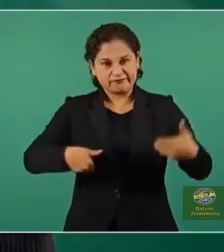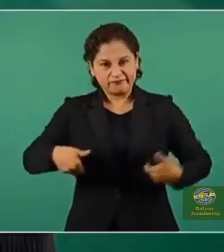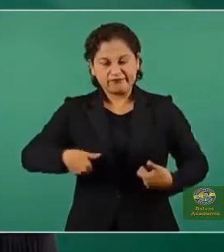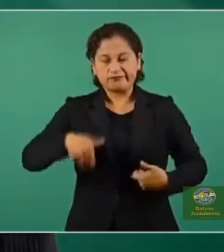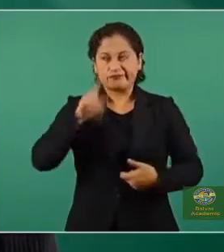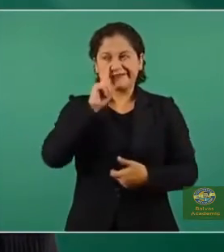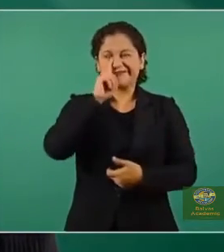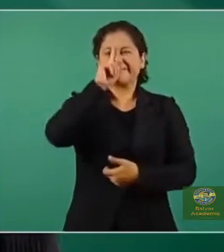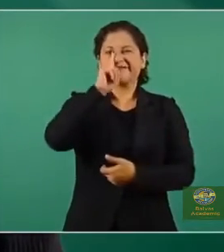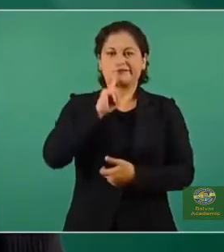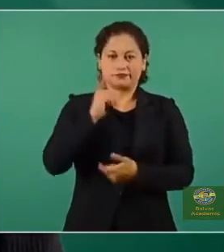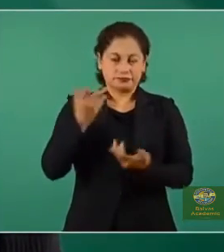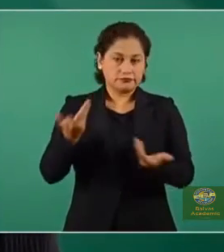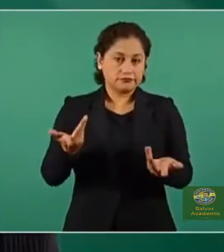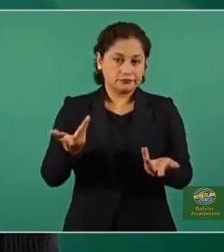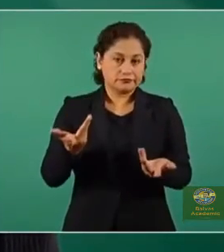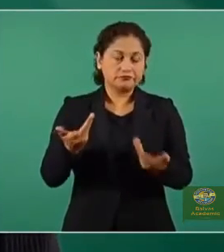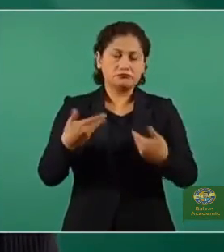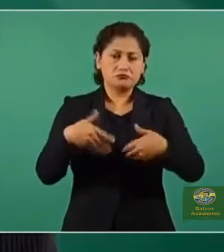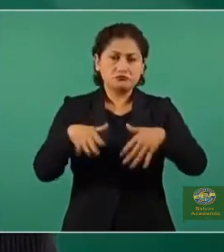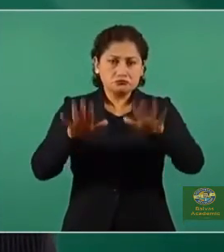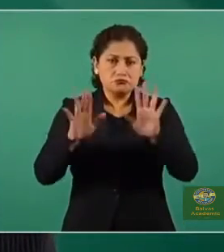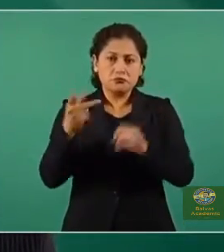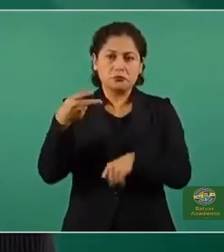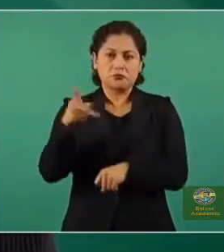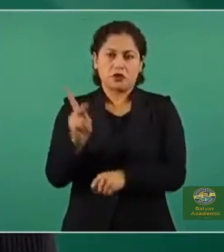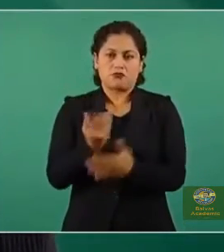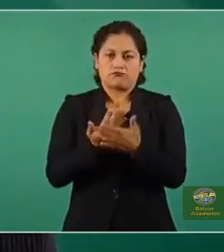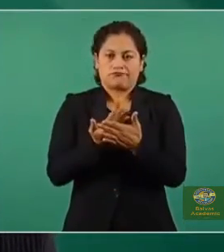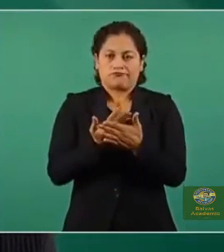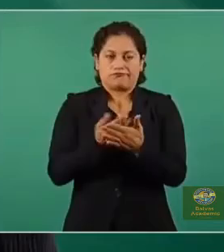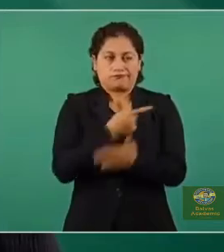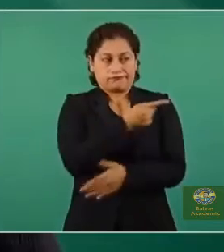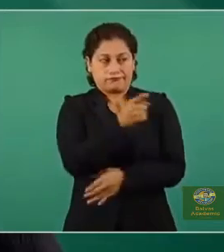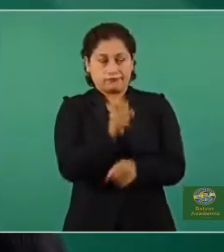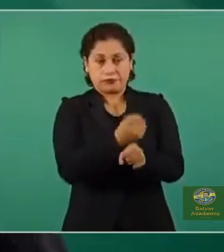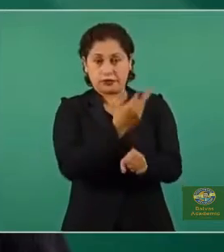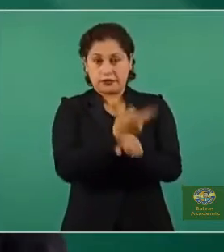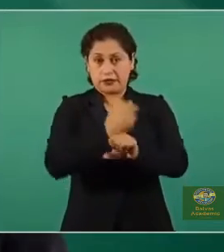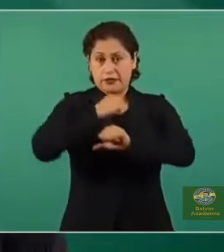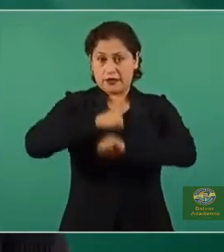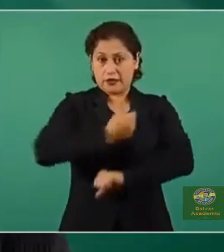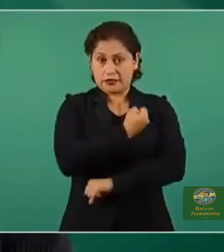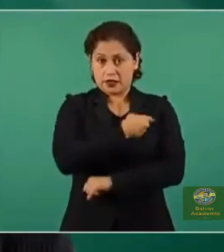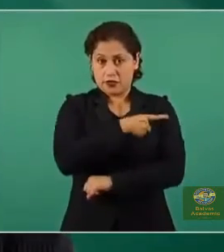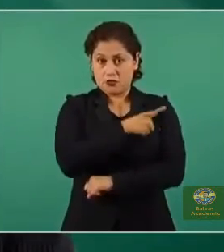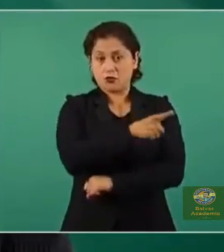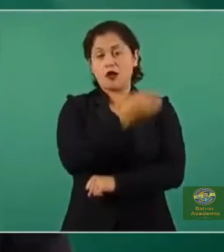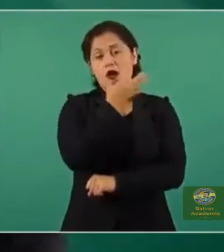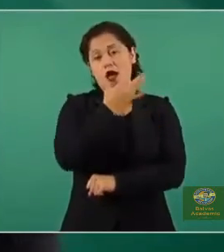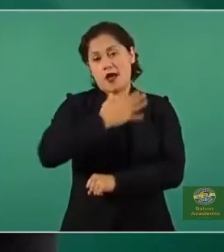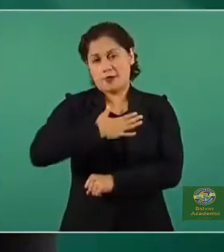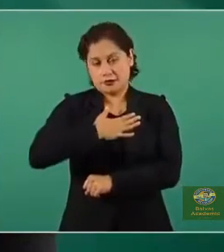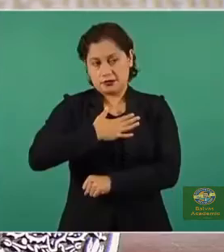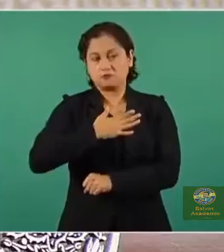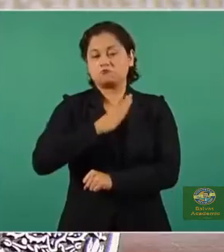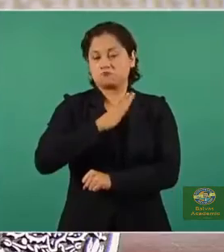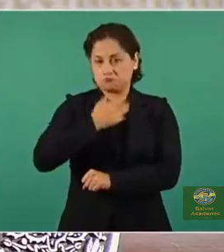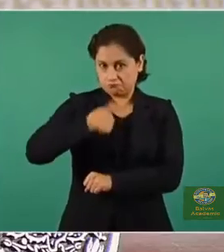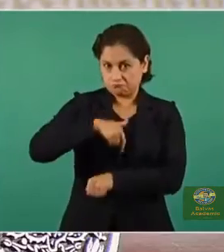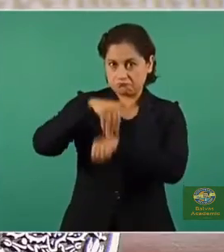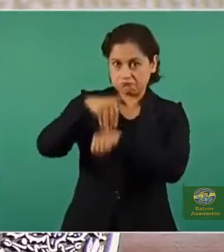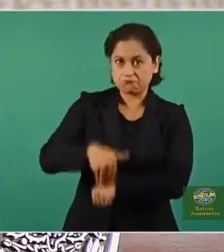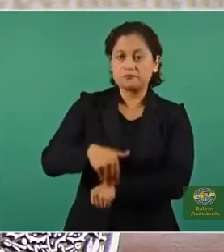provocar esta prueba, pero estamos sujetos a lo que comente la Secretaría, a la recomendación que haga. En lo que